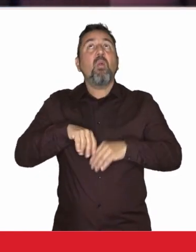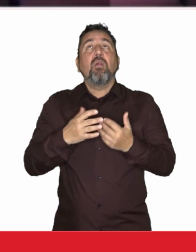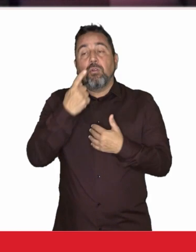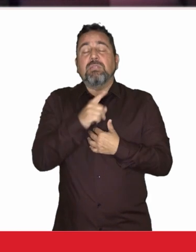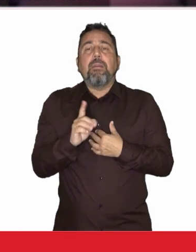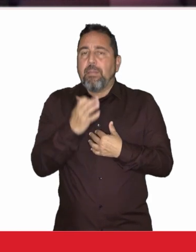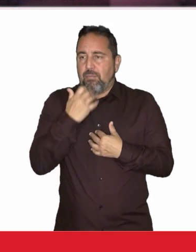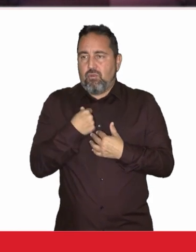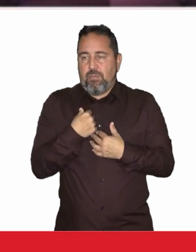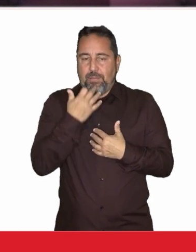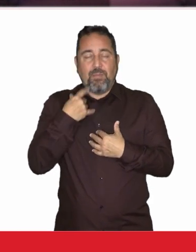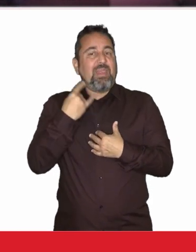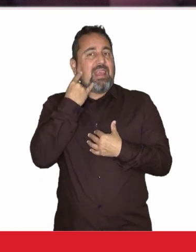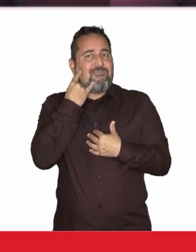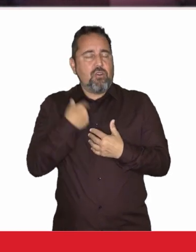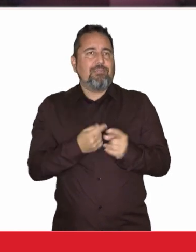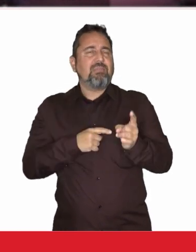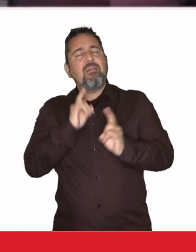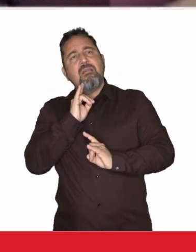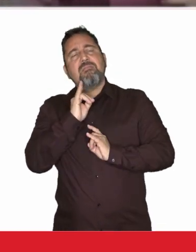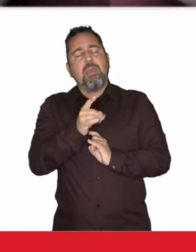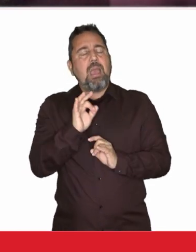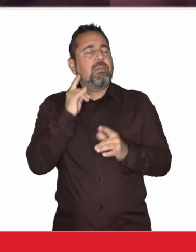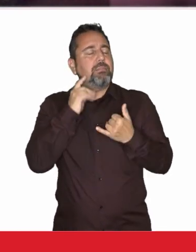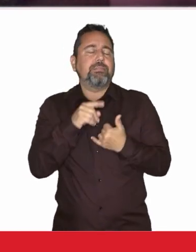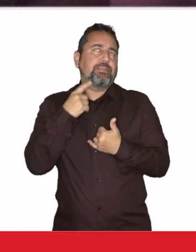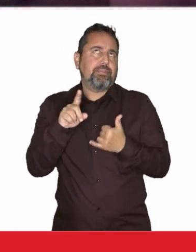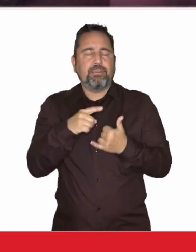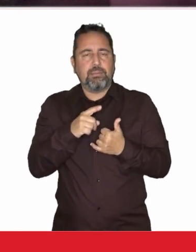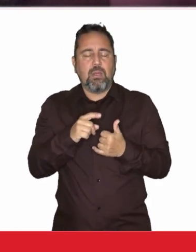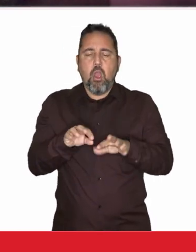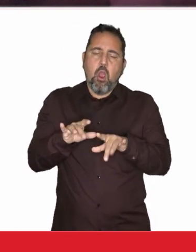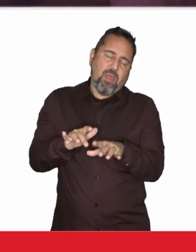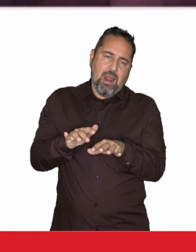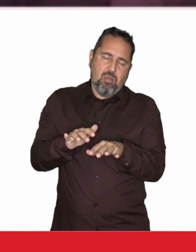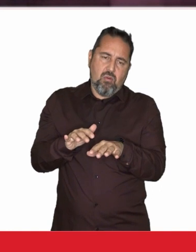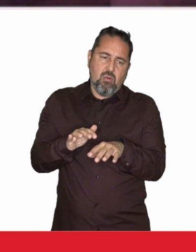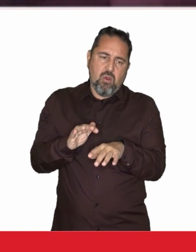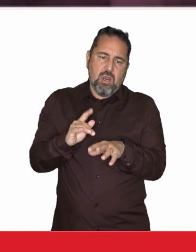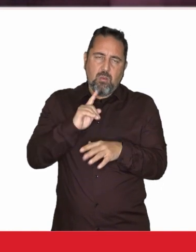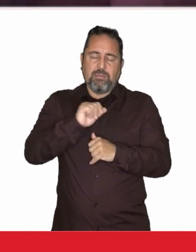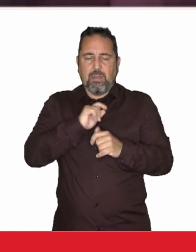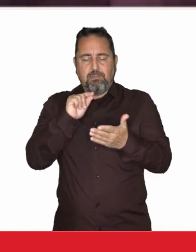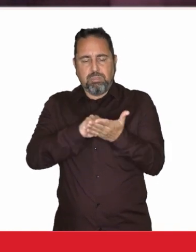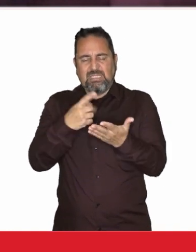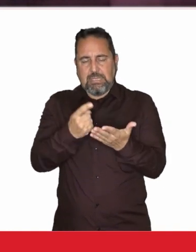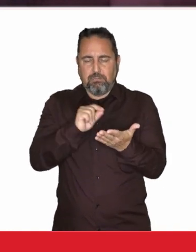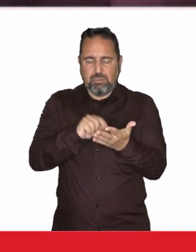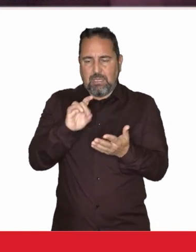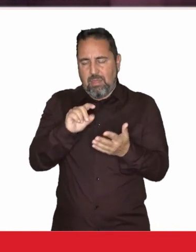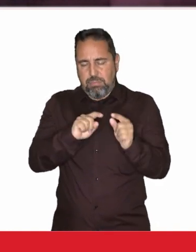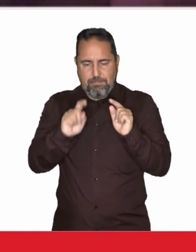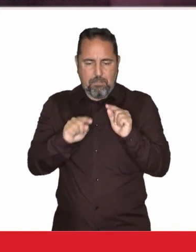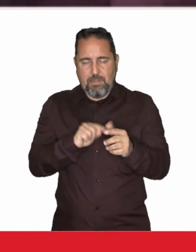que cuando yo llamo a Telefónica y me sale una musiquita, un ordenadorcito, pulse 1, pulse 6, pulse